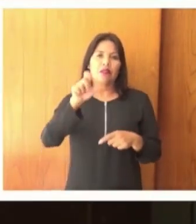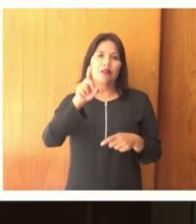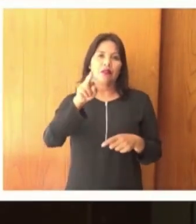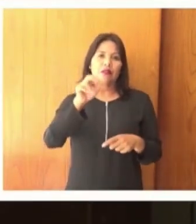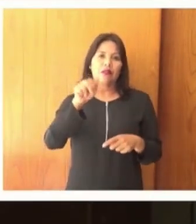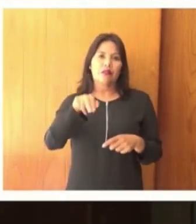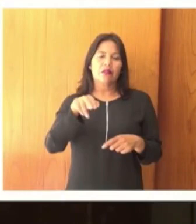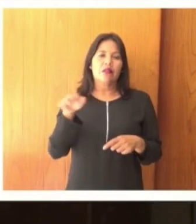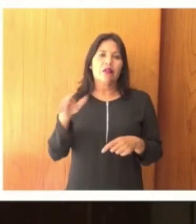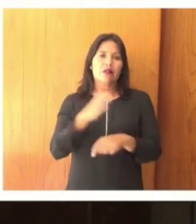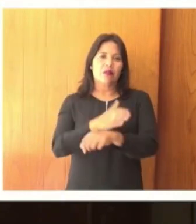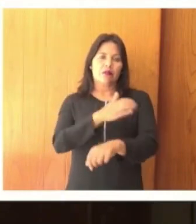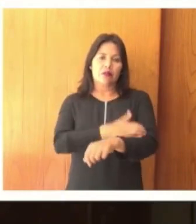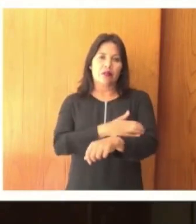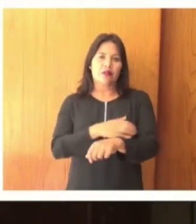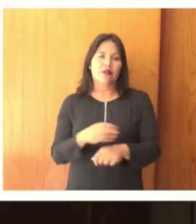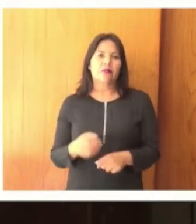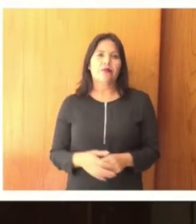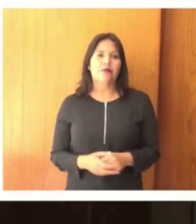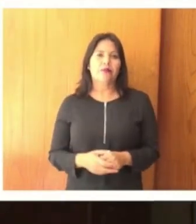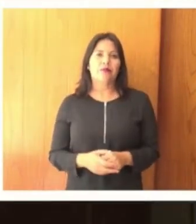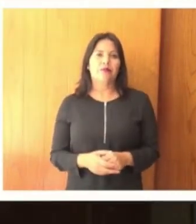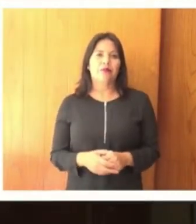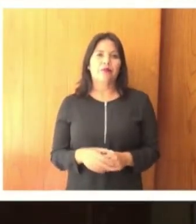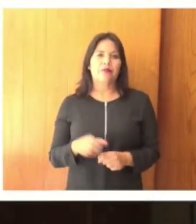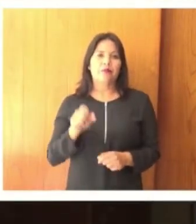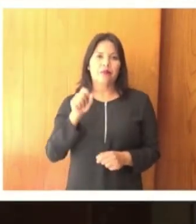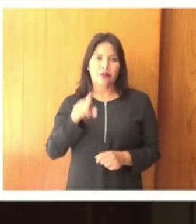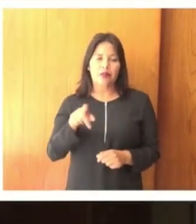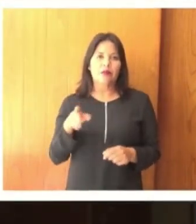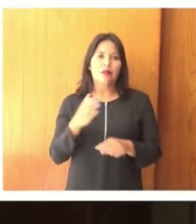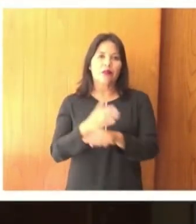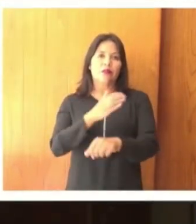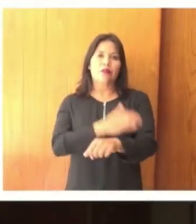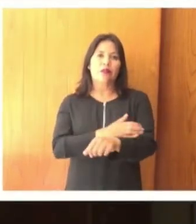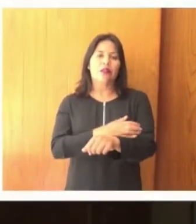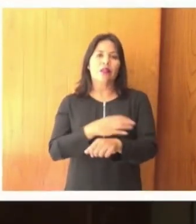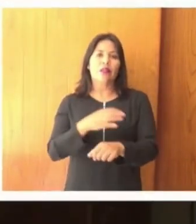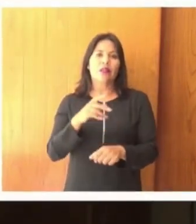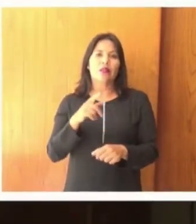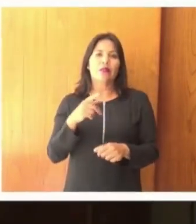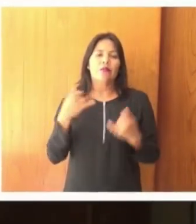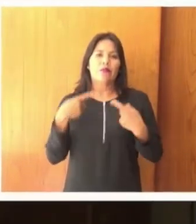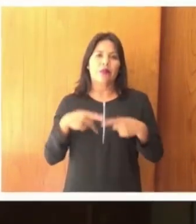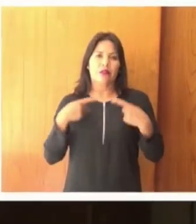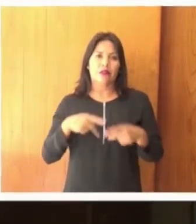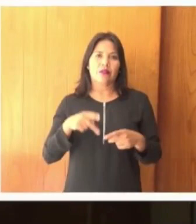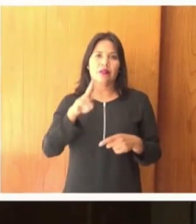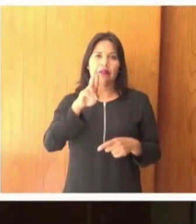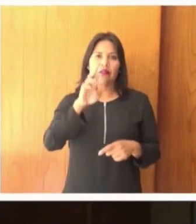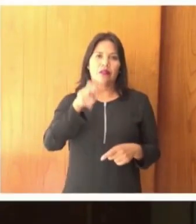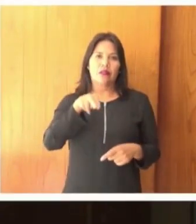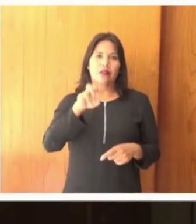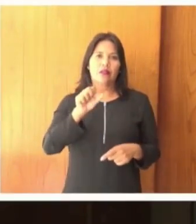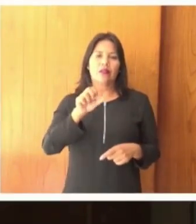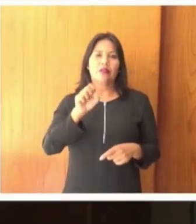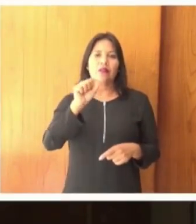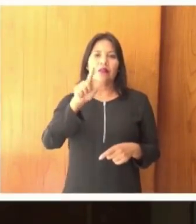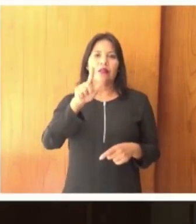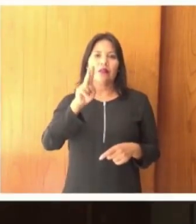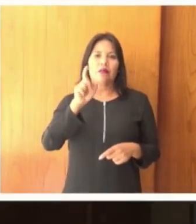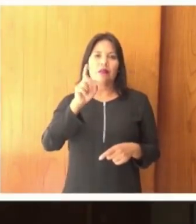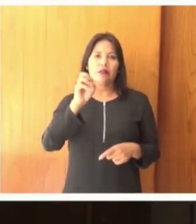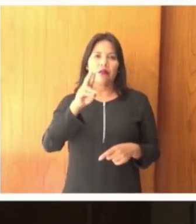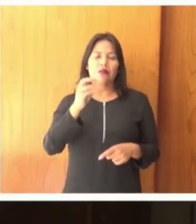de este municipio. Nos acompaña el titular de Transparencia, René Sandoval Tinoco.